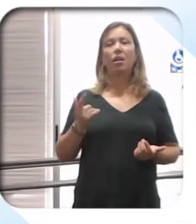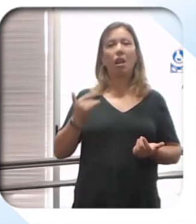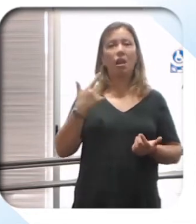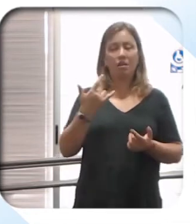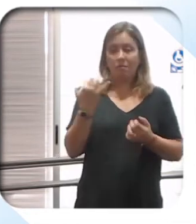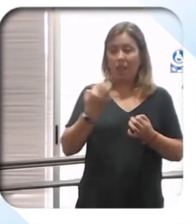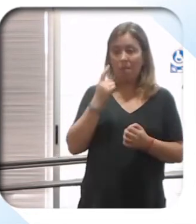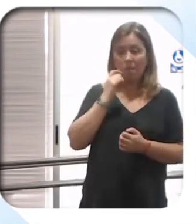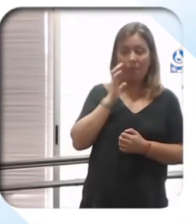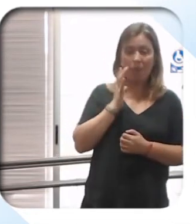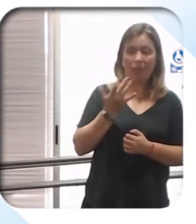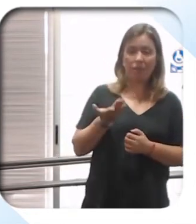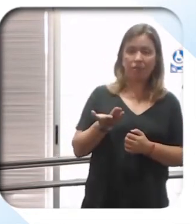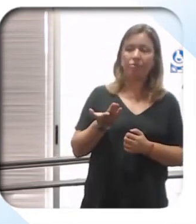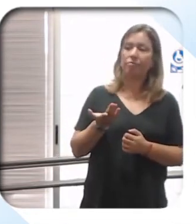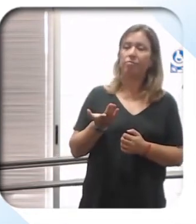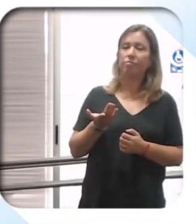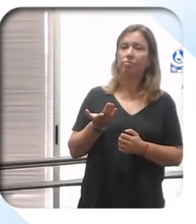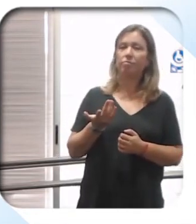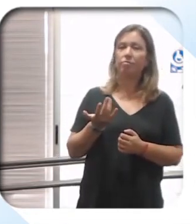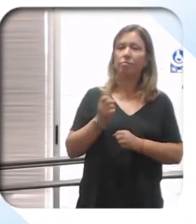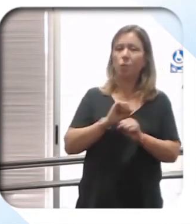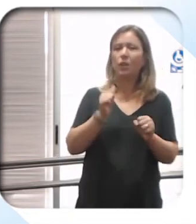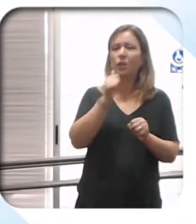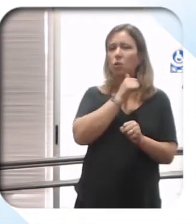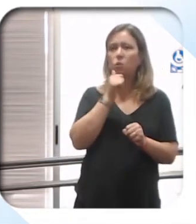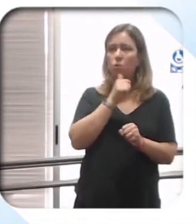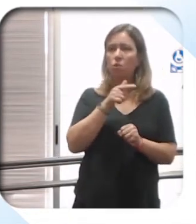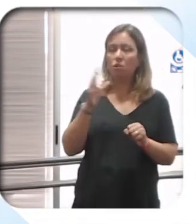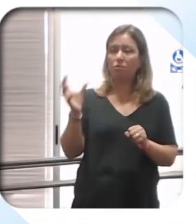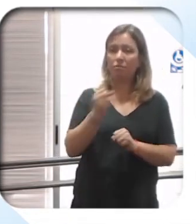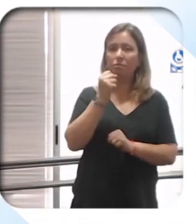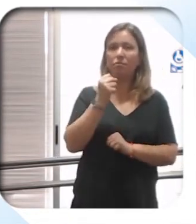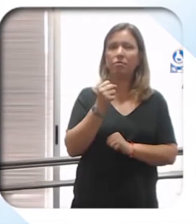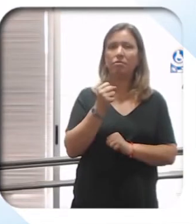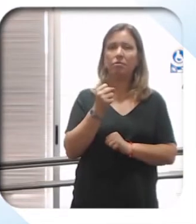empoderamiento, logran soluciones